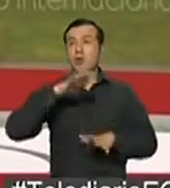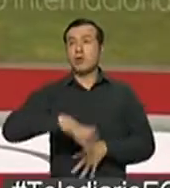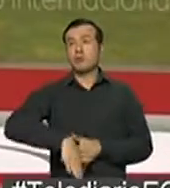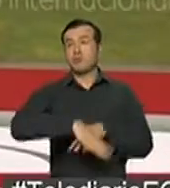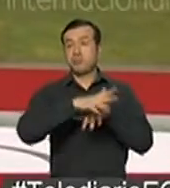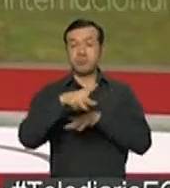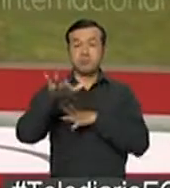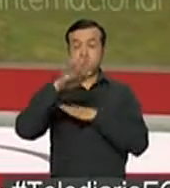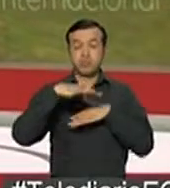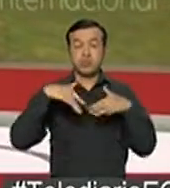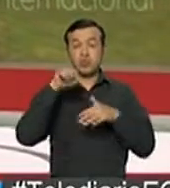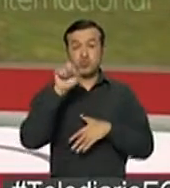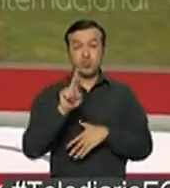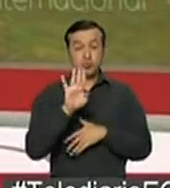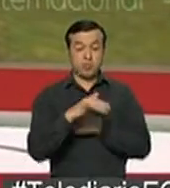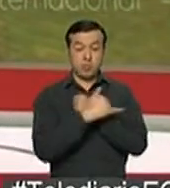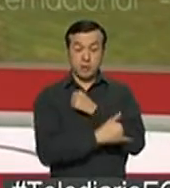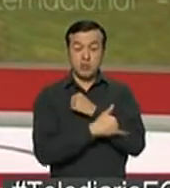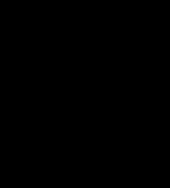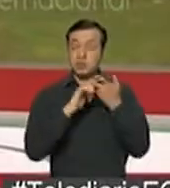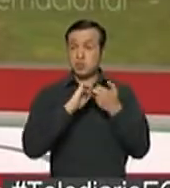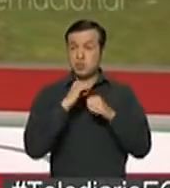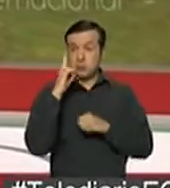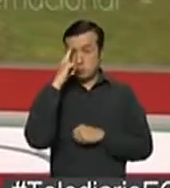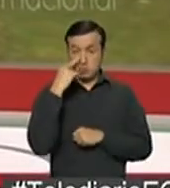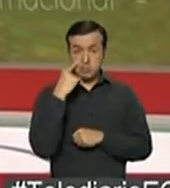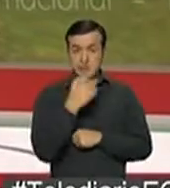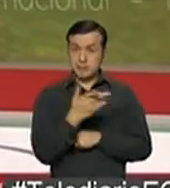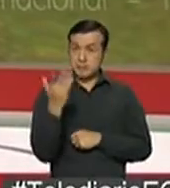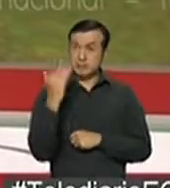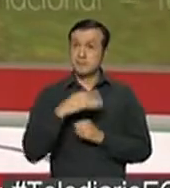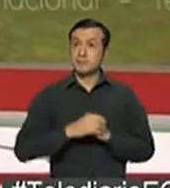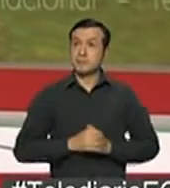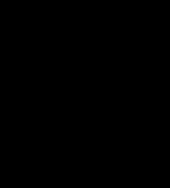Varios estados del sur del país se vieron afectados este fin de semana.